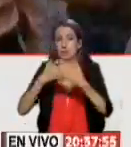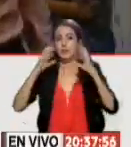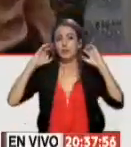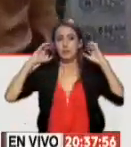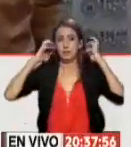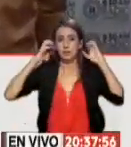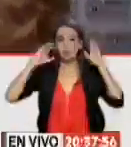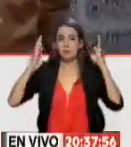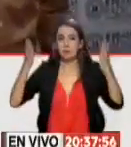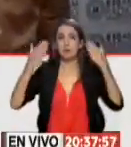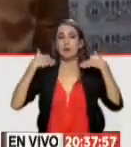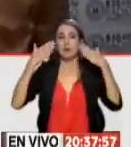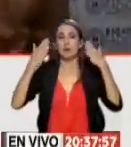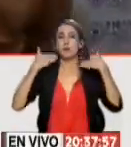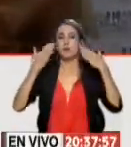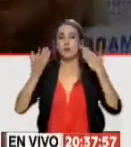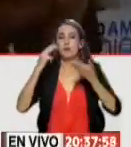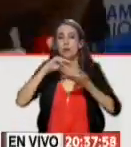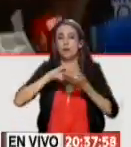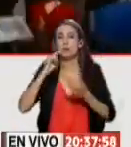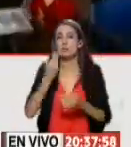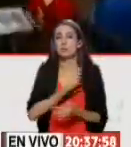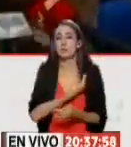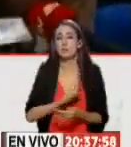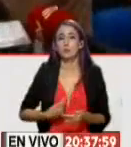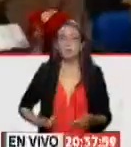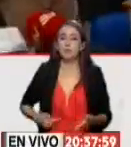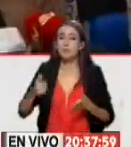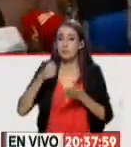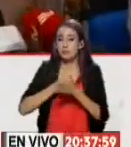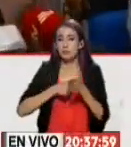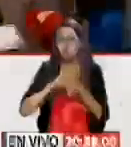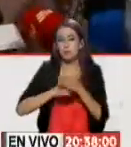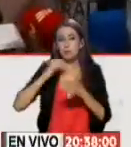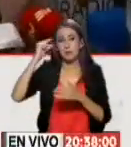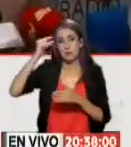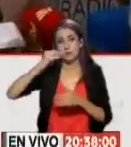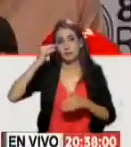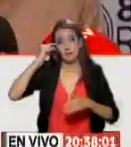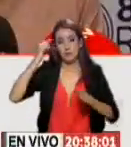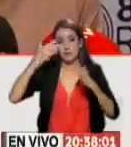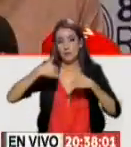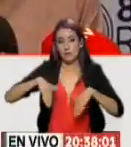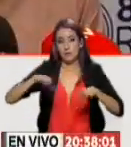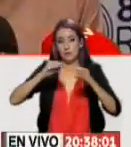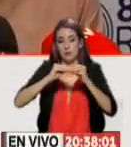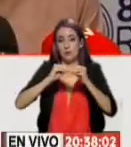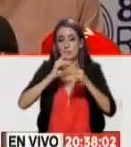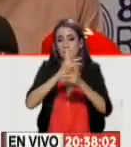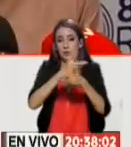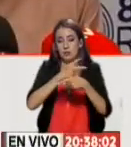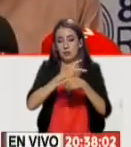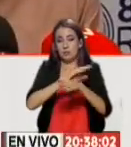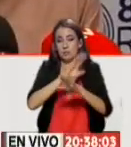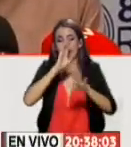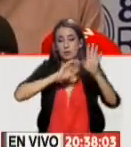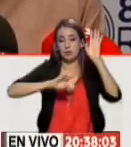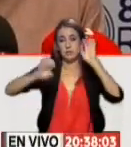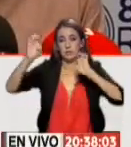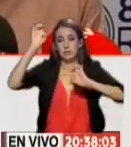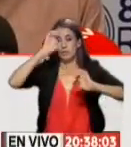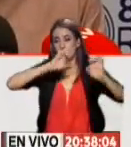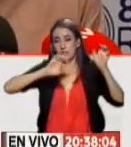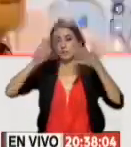en Guayaquil. El segundo mandatario destacó el esfuerzo del gobierno nacional por fomentar el sector productivo como estrategia